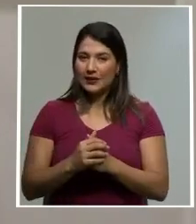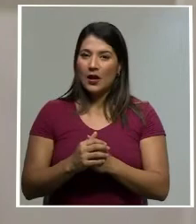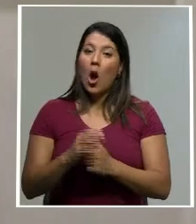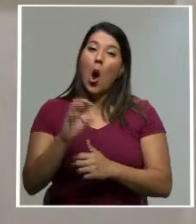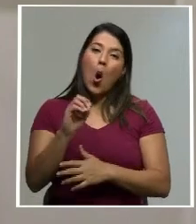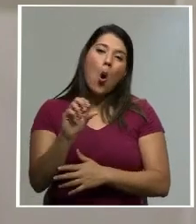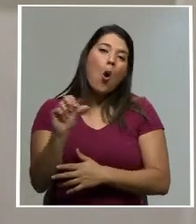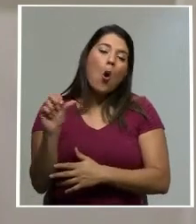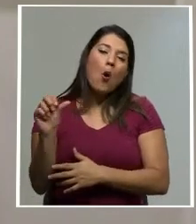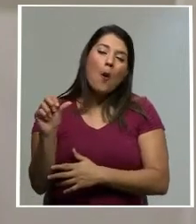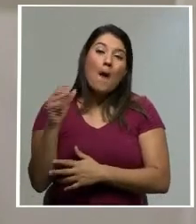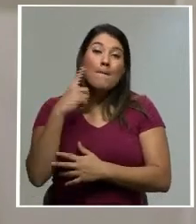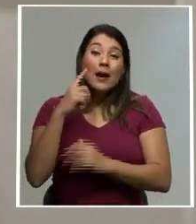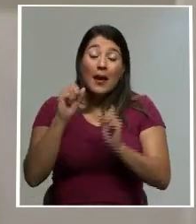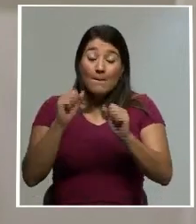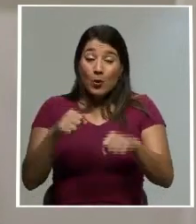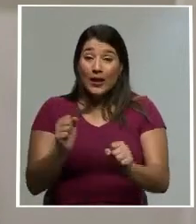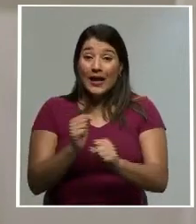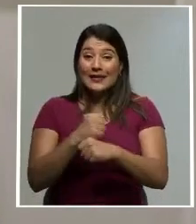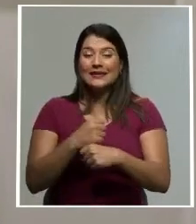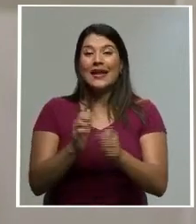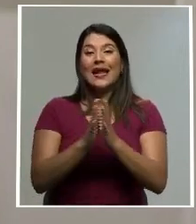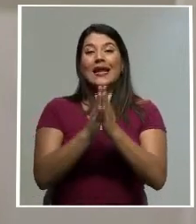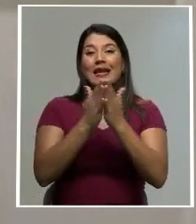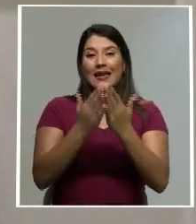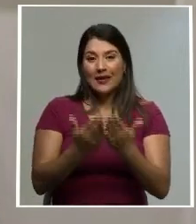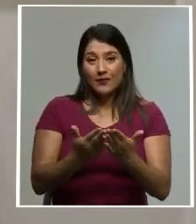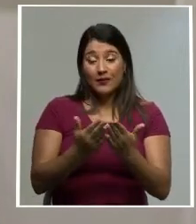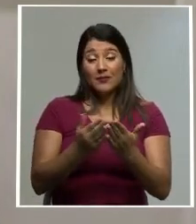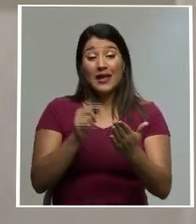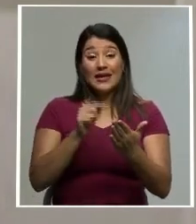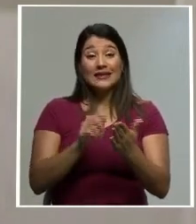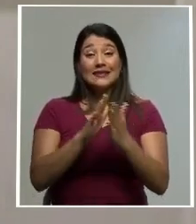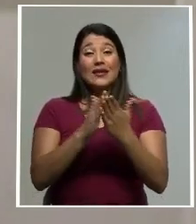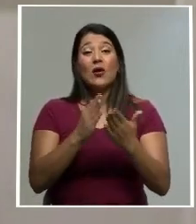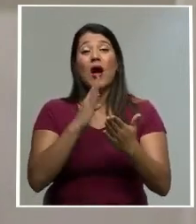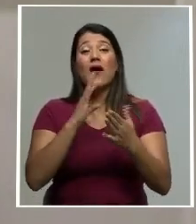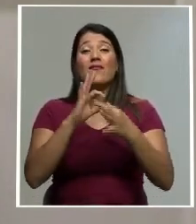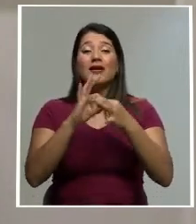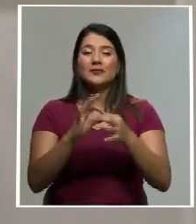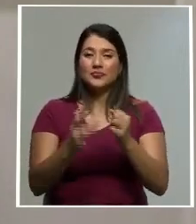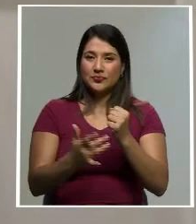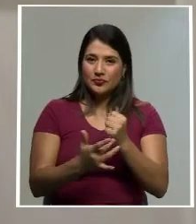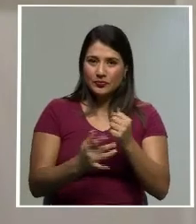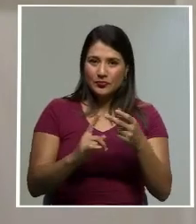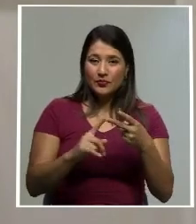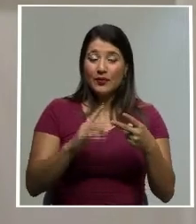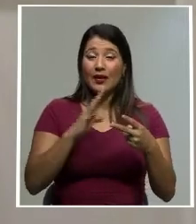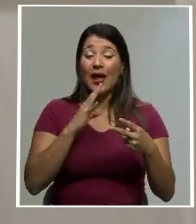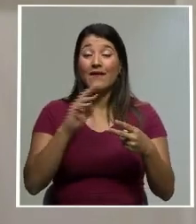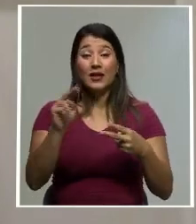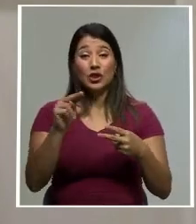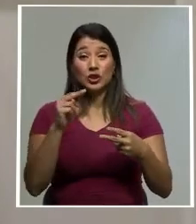instrumentos, para crear un libro que hablaba de tecnología, hablaba de noticias, hablaba